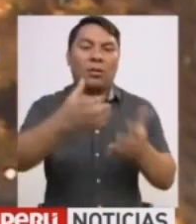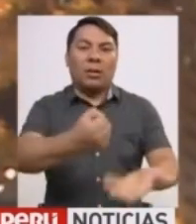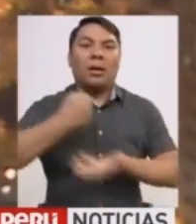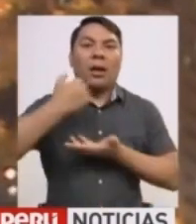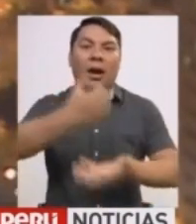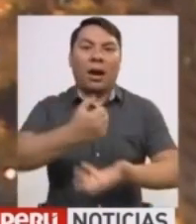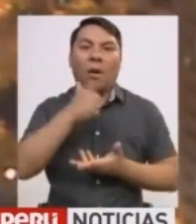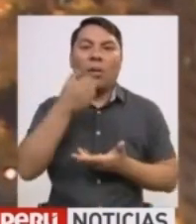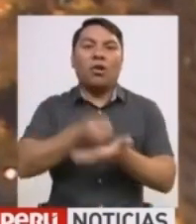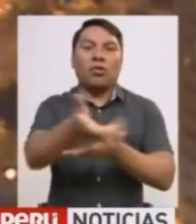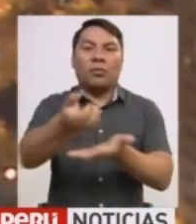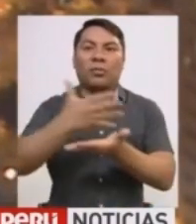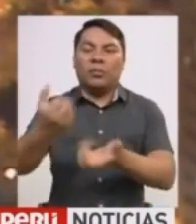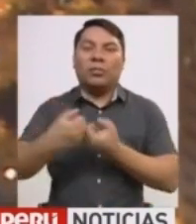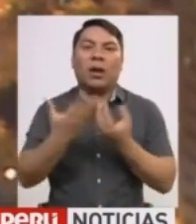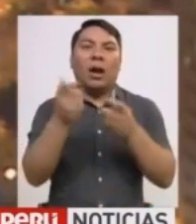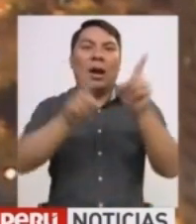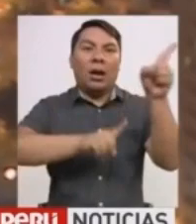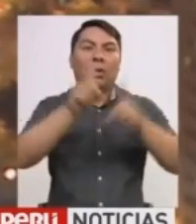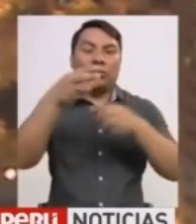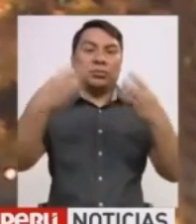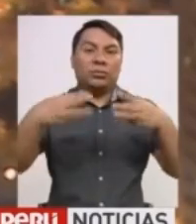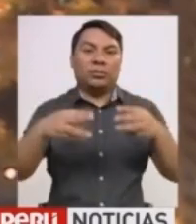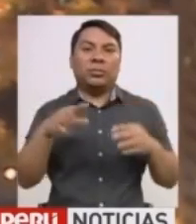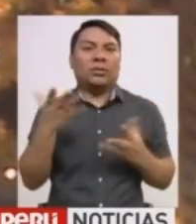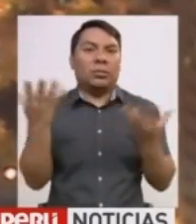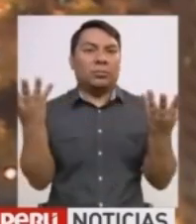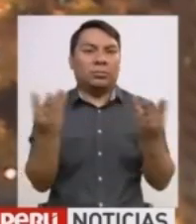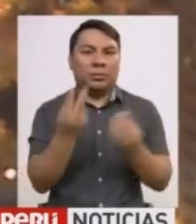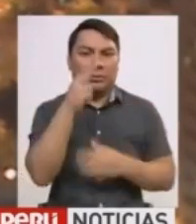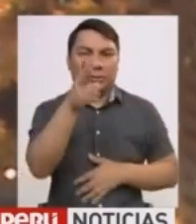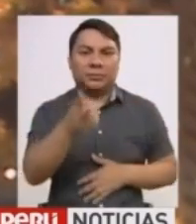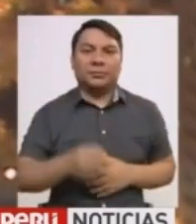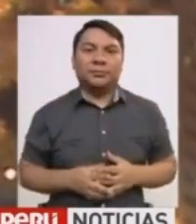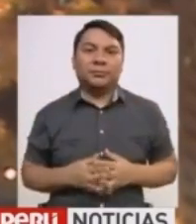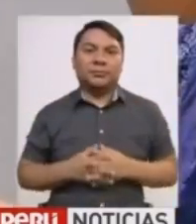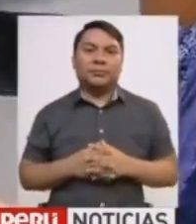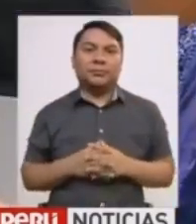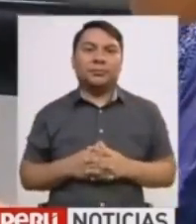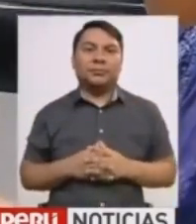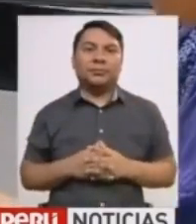Incluso algunos establecimientos restringieron la venta debido a la gran demanda.